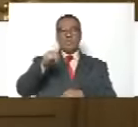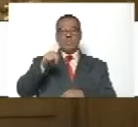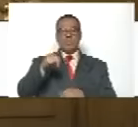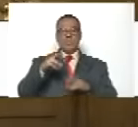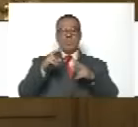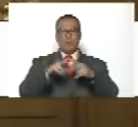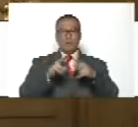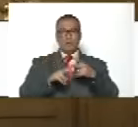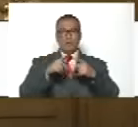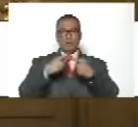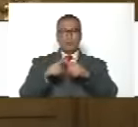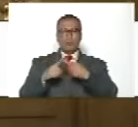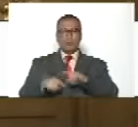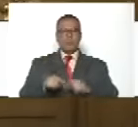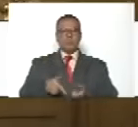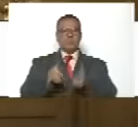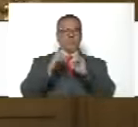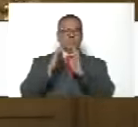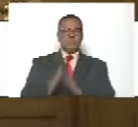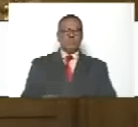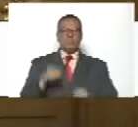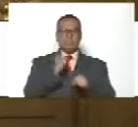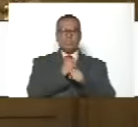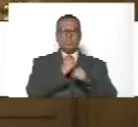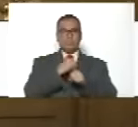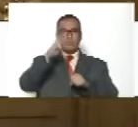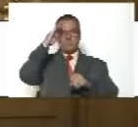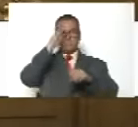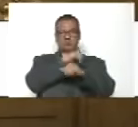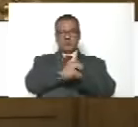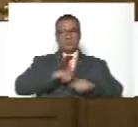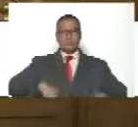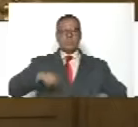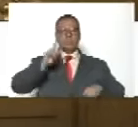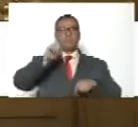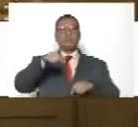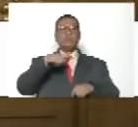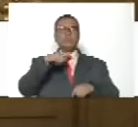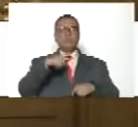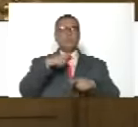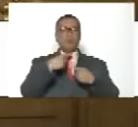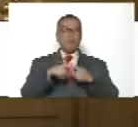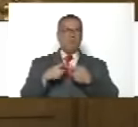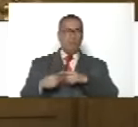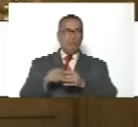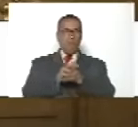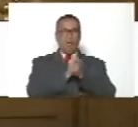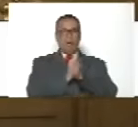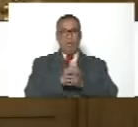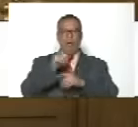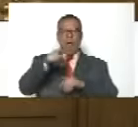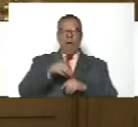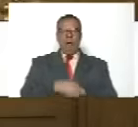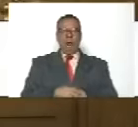canciller, entre otras autoridades, funcionarios militares, otros compañeros y la tripulación.